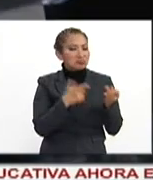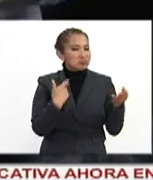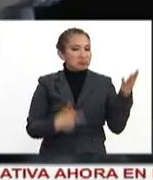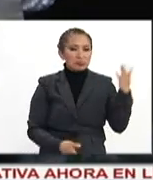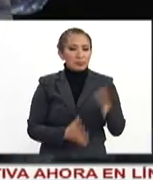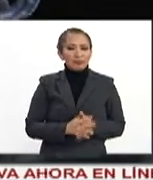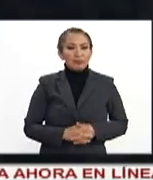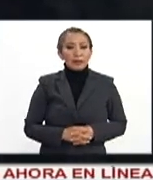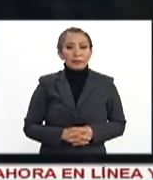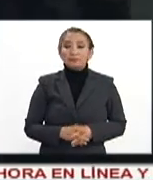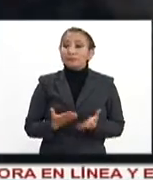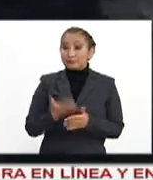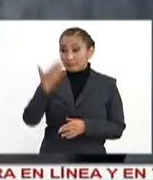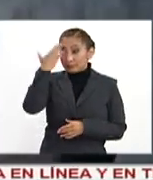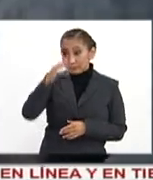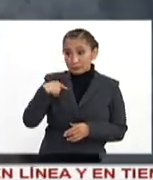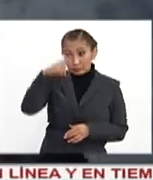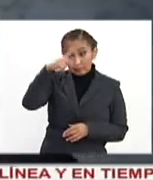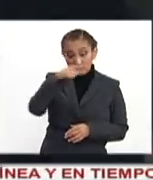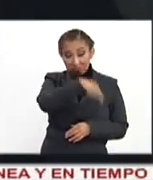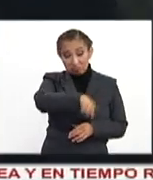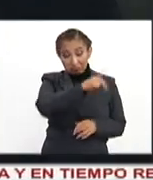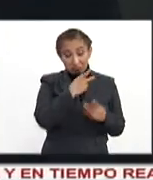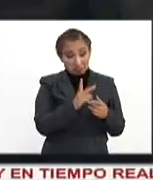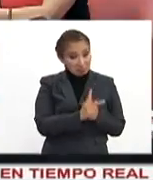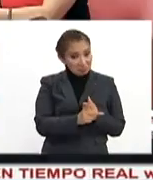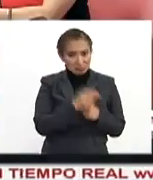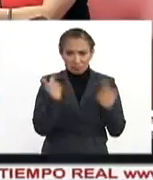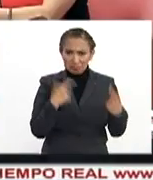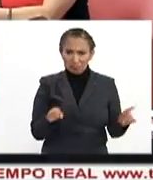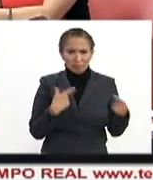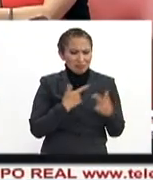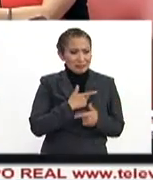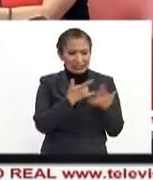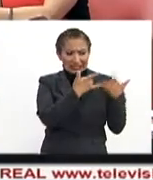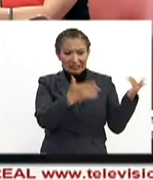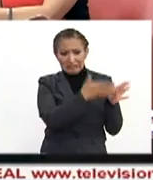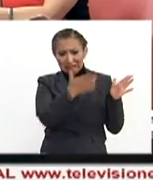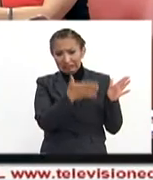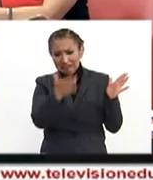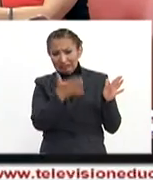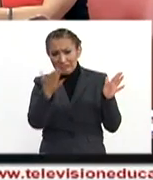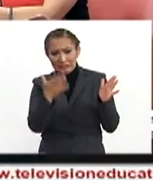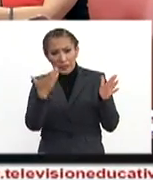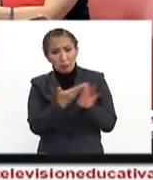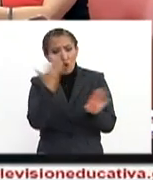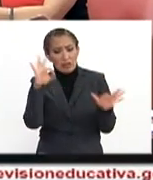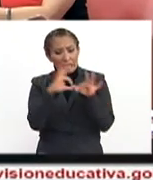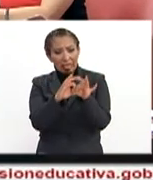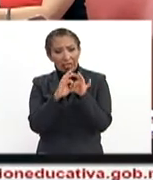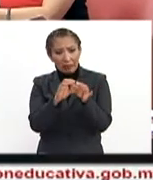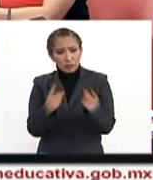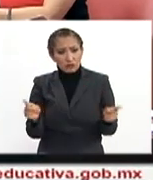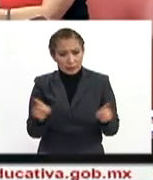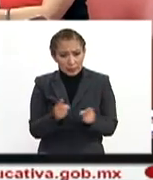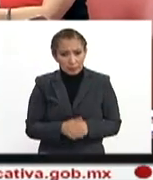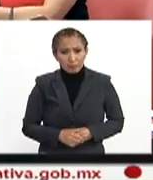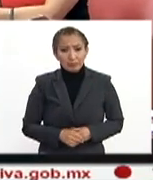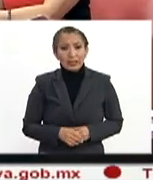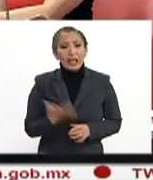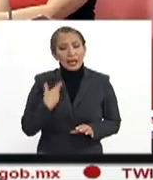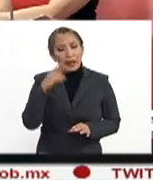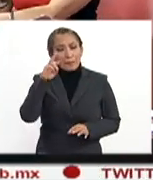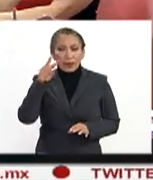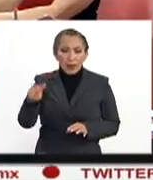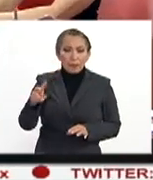demás. Y ahora sabemos que pues México es un país muy musical, ¿no? Históricamente es un país muy ligado a la música y